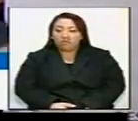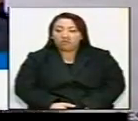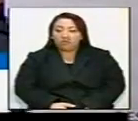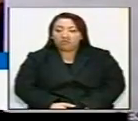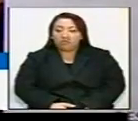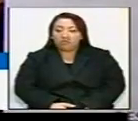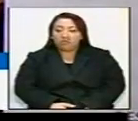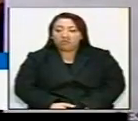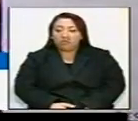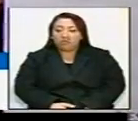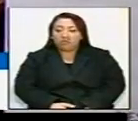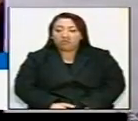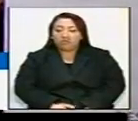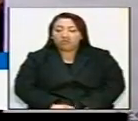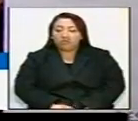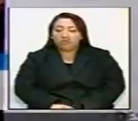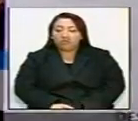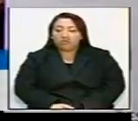en general.